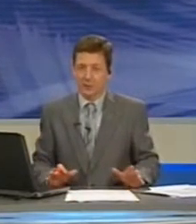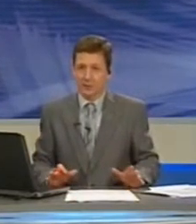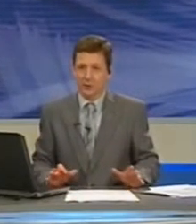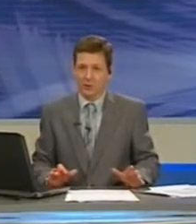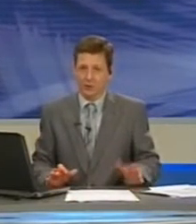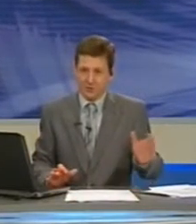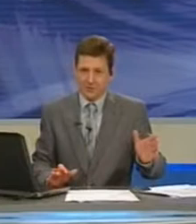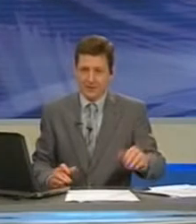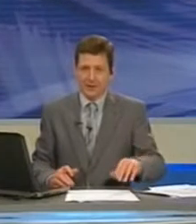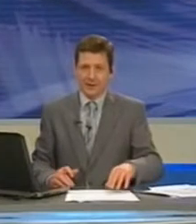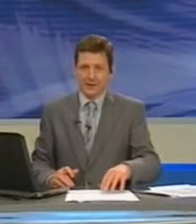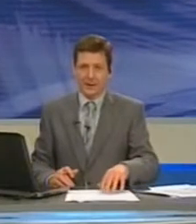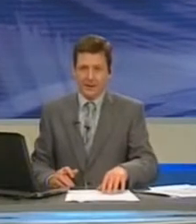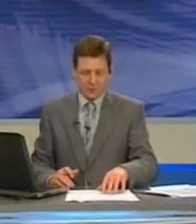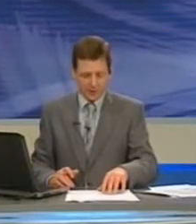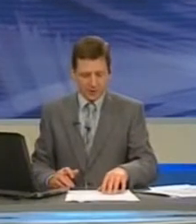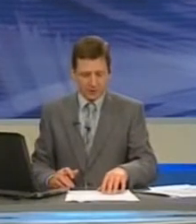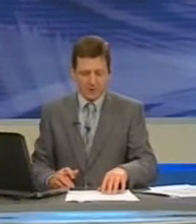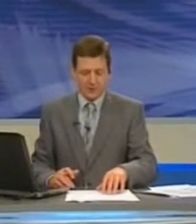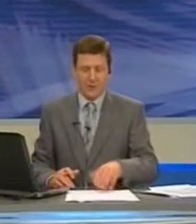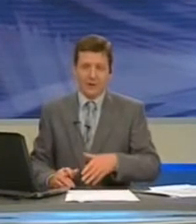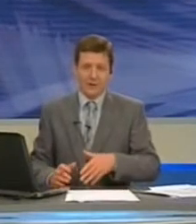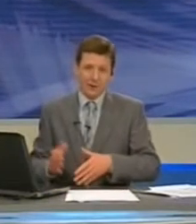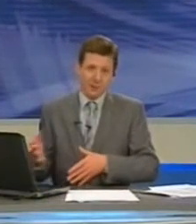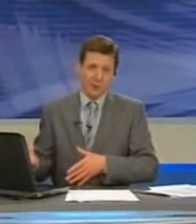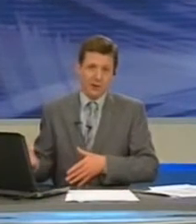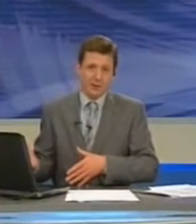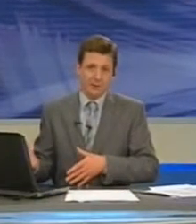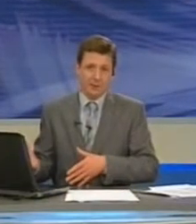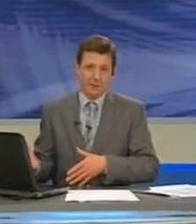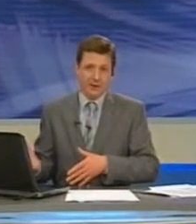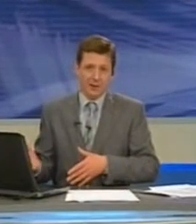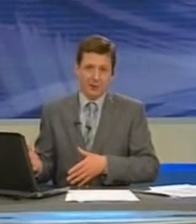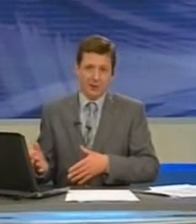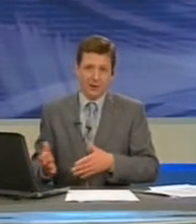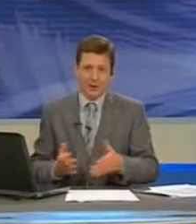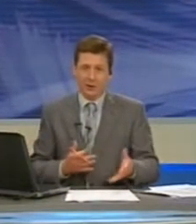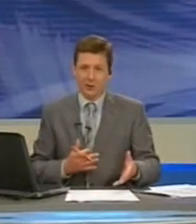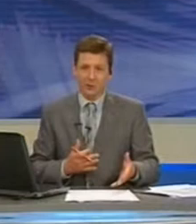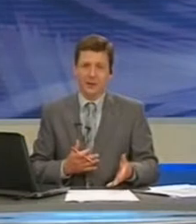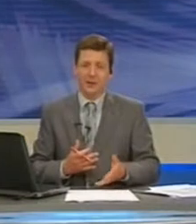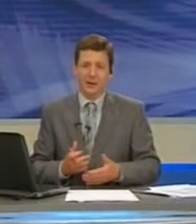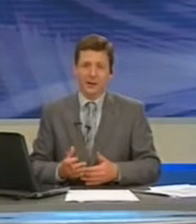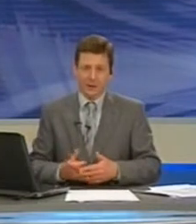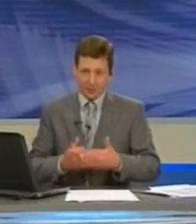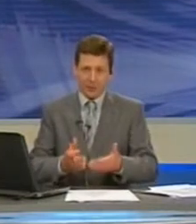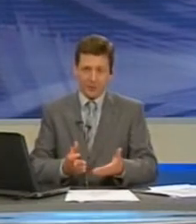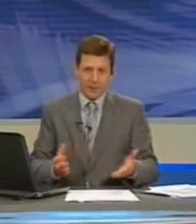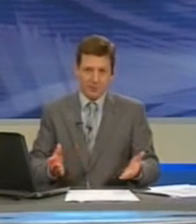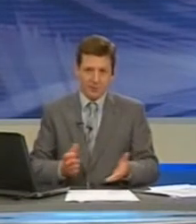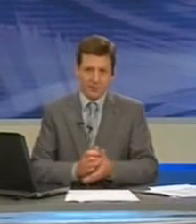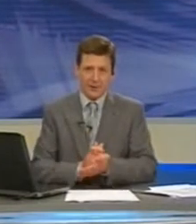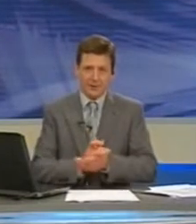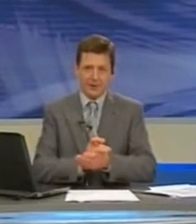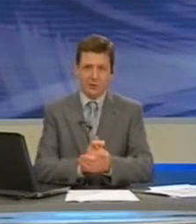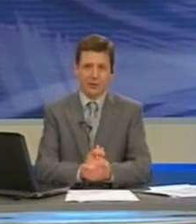no figuran los reclamos a pesar de las declaraciones de estos vecinos. Dicen que puede deberse a los problemas que generó la tormenta y que ahora van a enviar